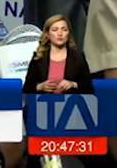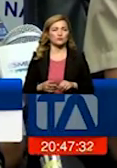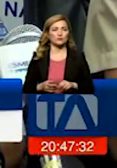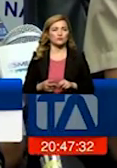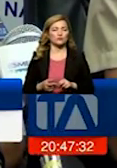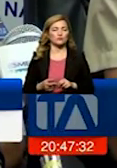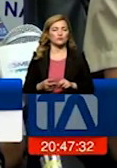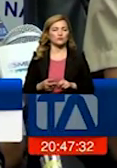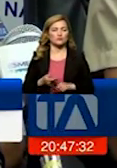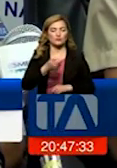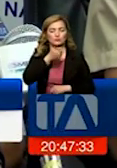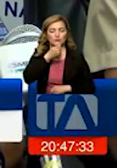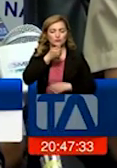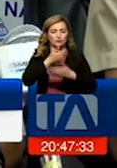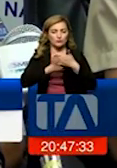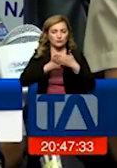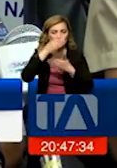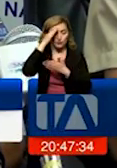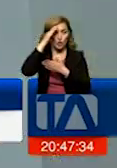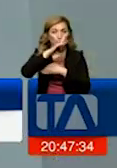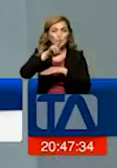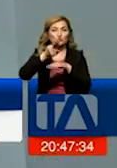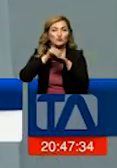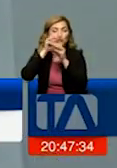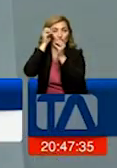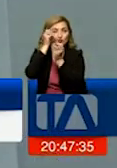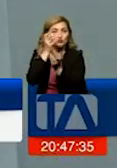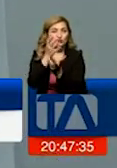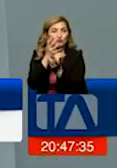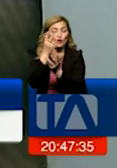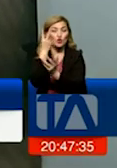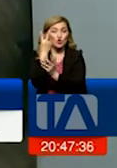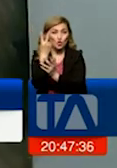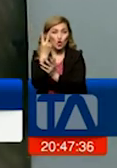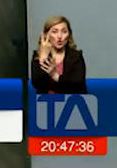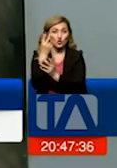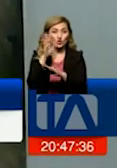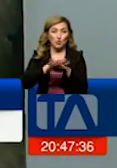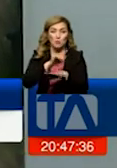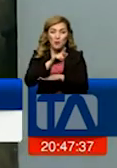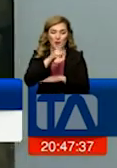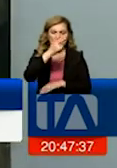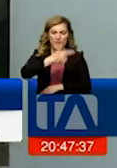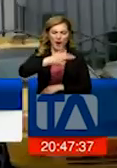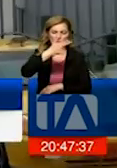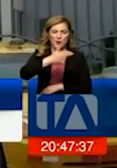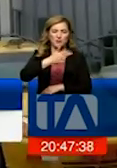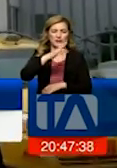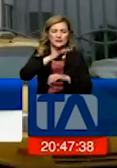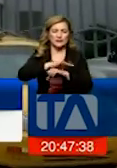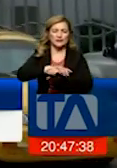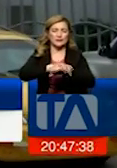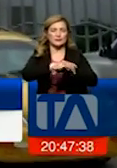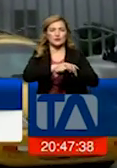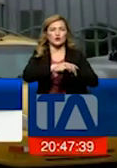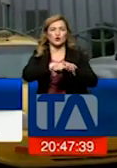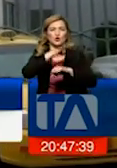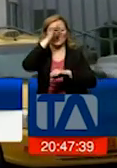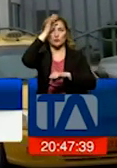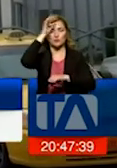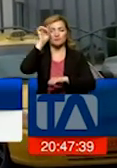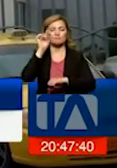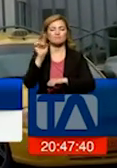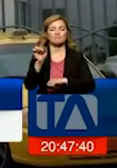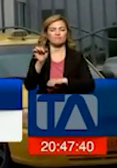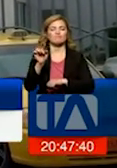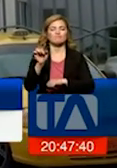policías. Mediante rueda de prensa, la Policía Nacional informó que los dos aprehendidos en los alrededores del Hospital Delfina Torres de Concha